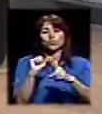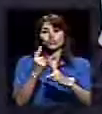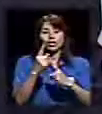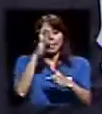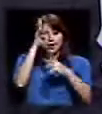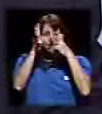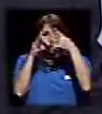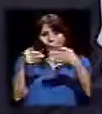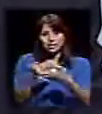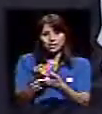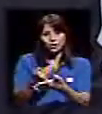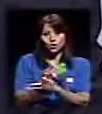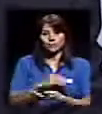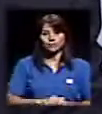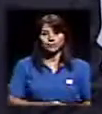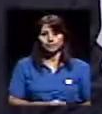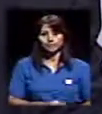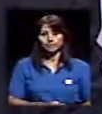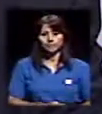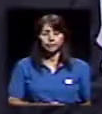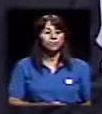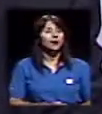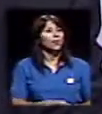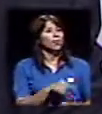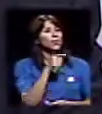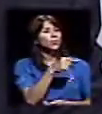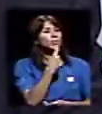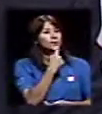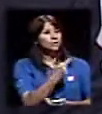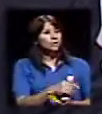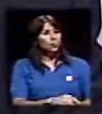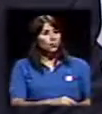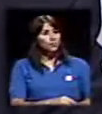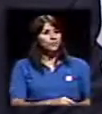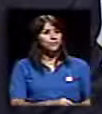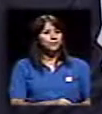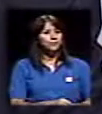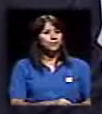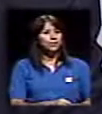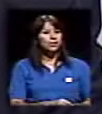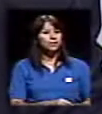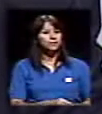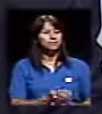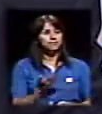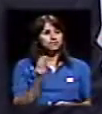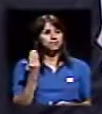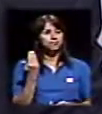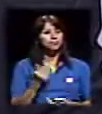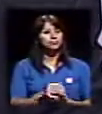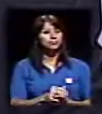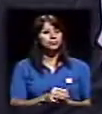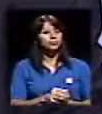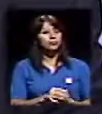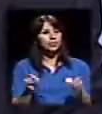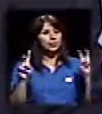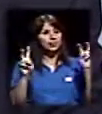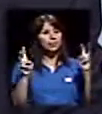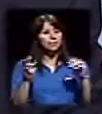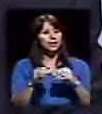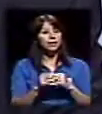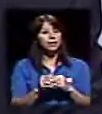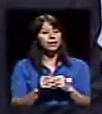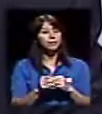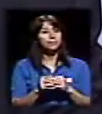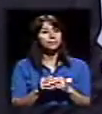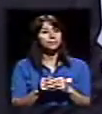innovación. Usted mencionó, Gerardo, en el segmento anterior, el tema